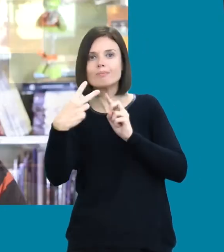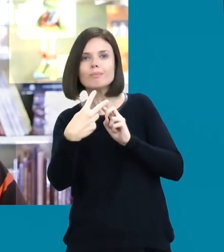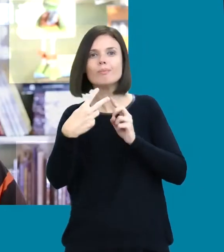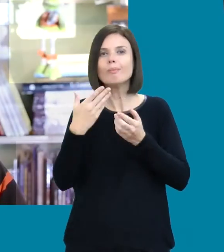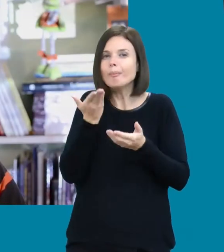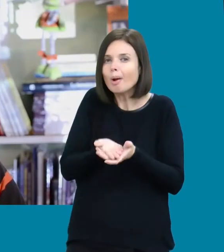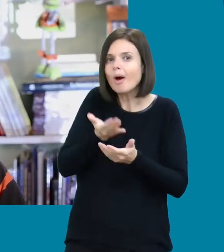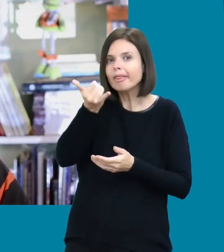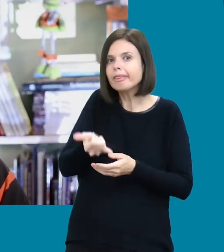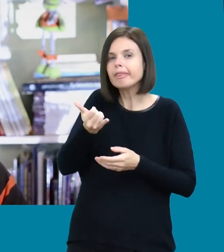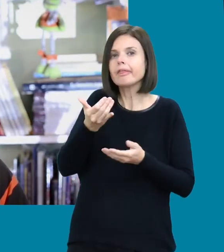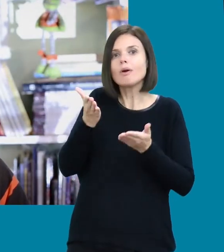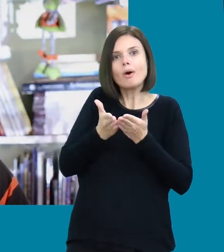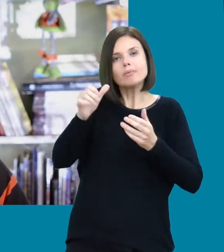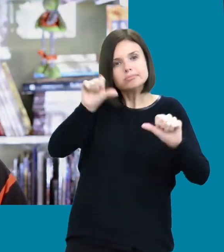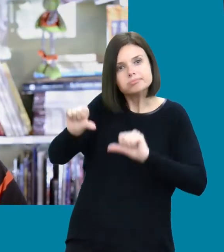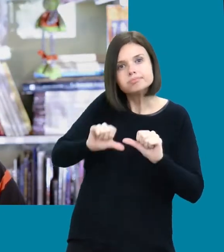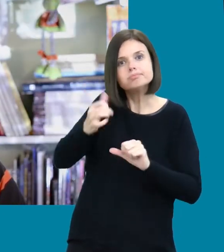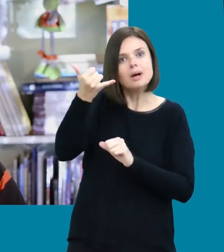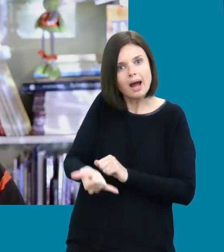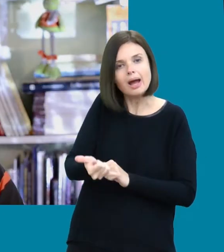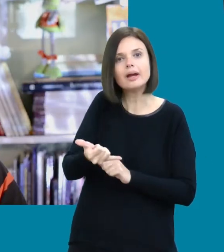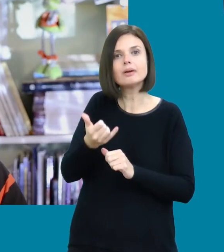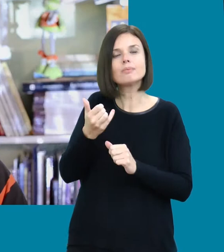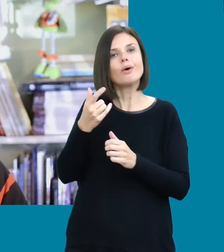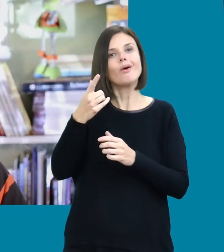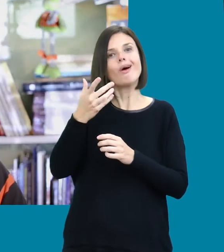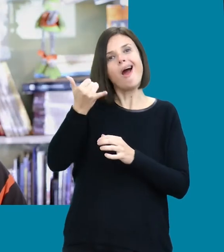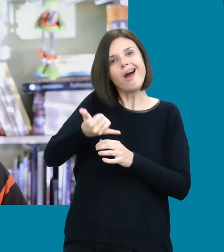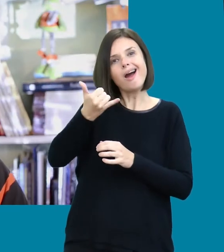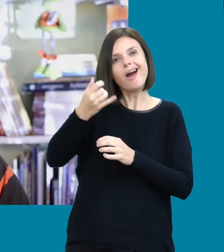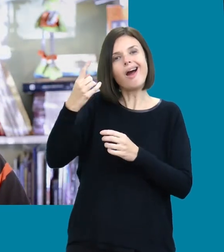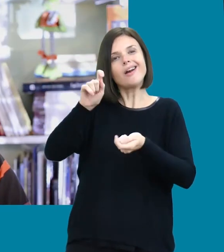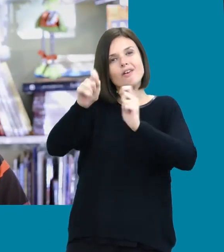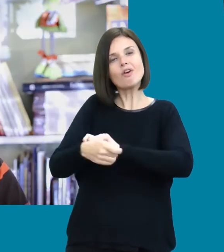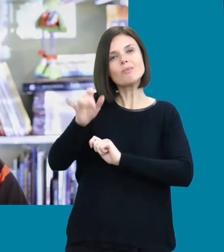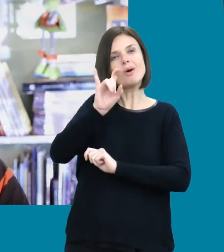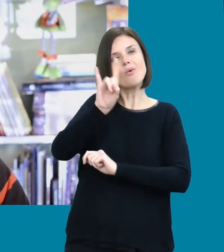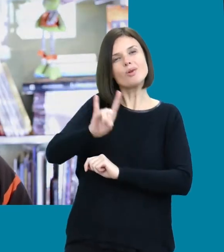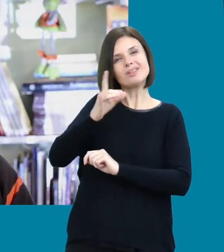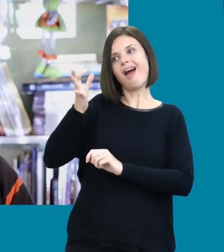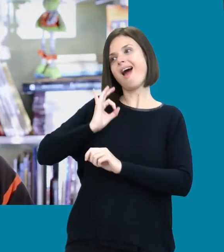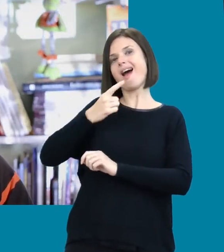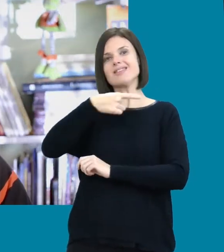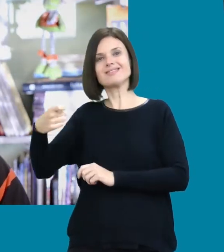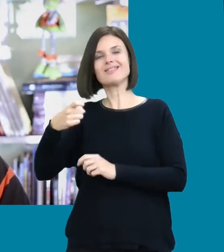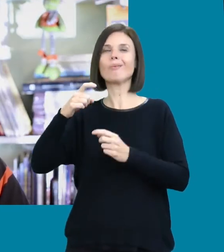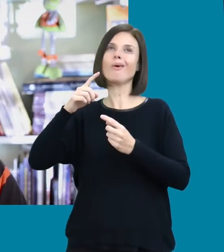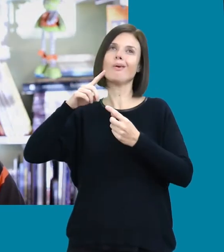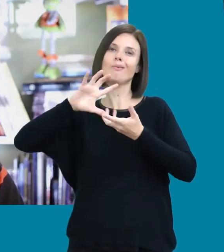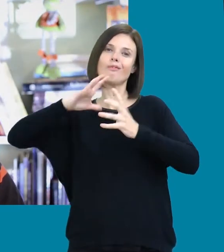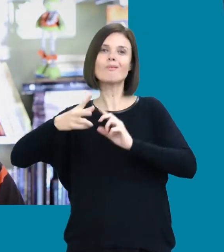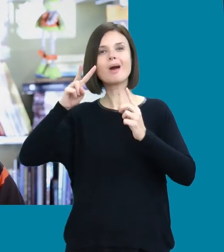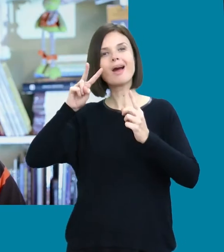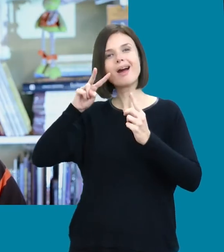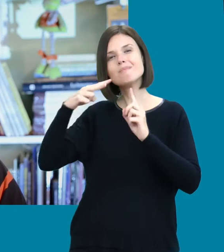incluso epistemológicas que presentó la reforma hace 100 años. No en una mirada complaciente, no en una mirada que se